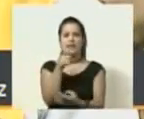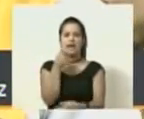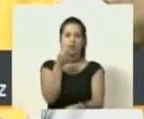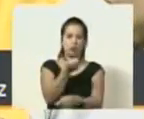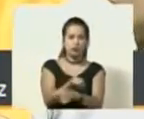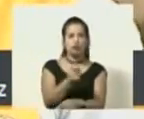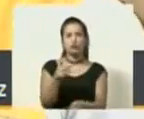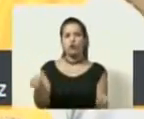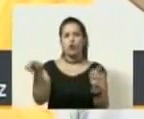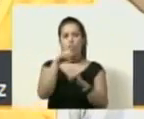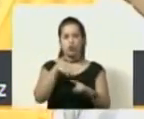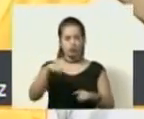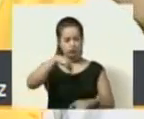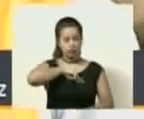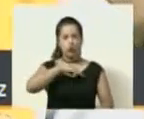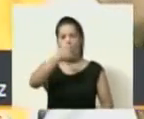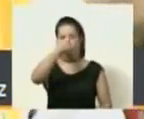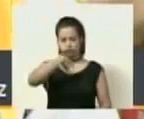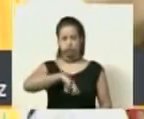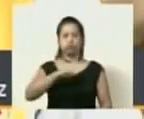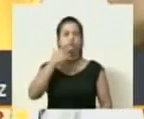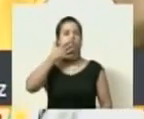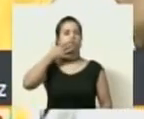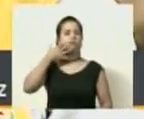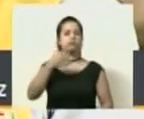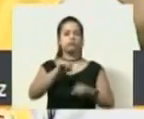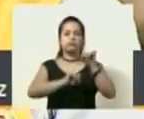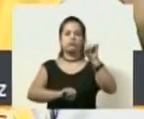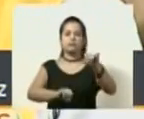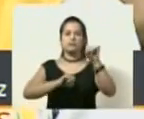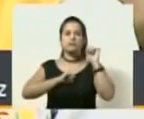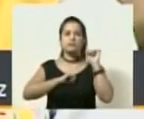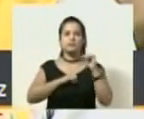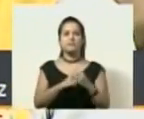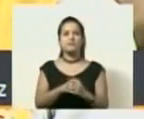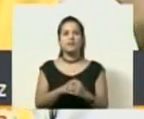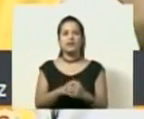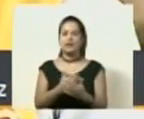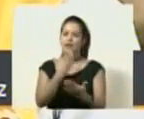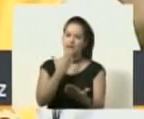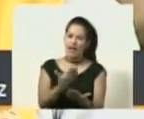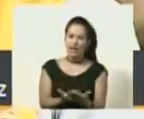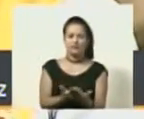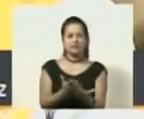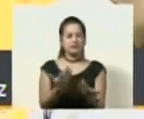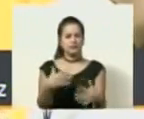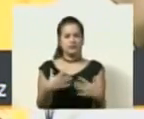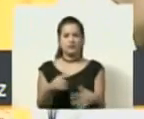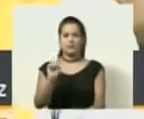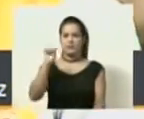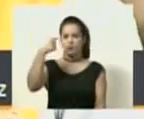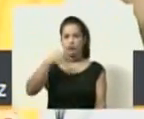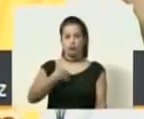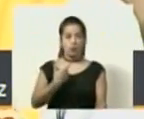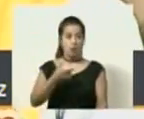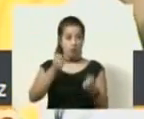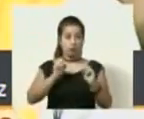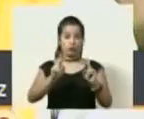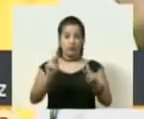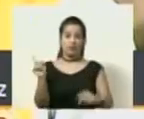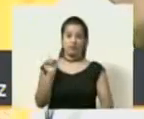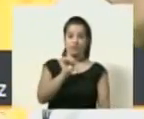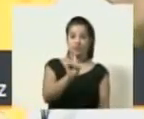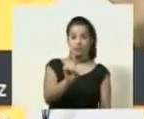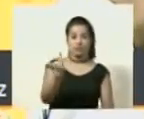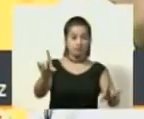que hoy recibimos con orgullo nuestro título. Doy las gracias, primero que todo, por estar aquí y tener unas palabras ante